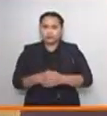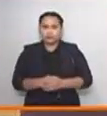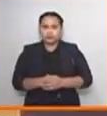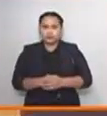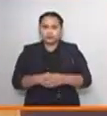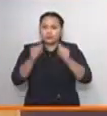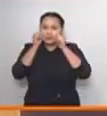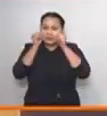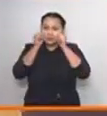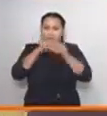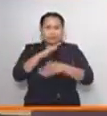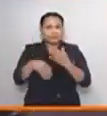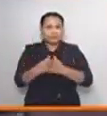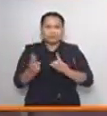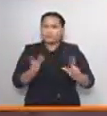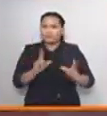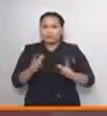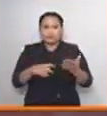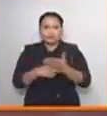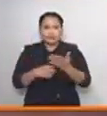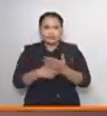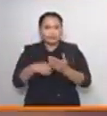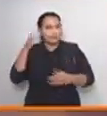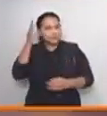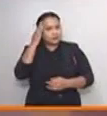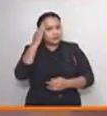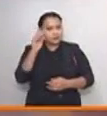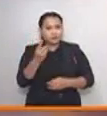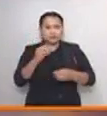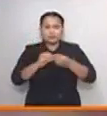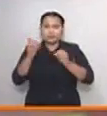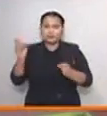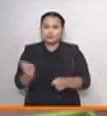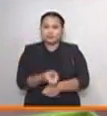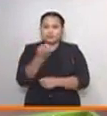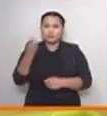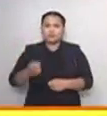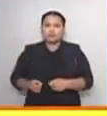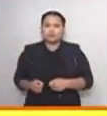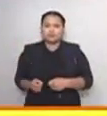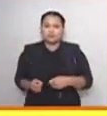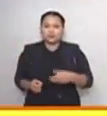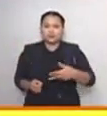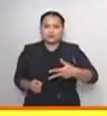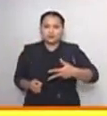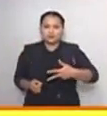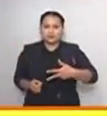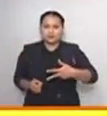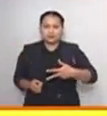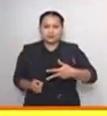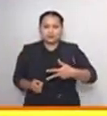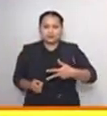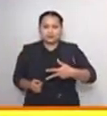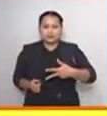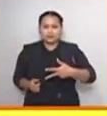atentos todos con su boleto, vamos a conocer el primer número favorecido. Y este es